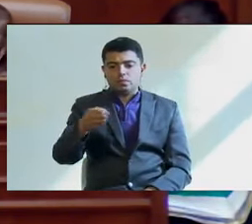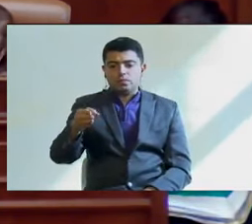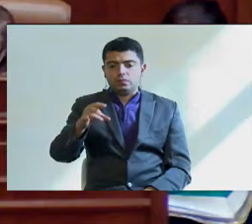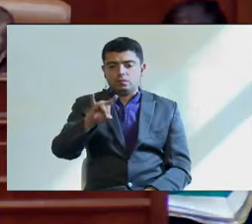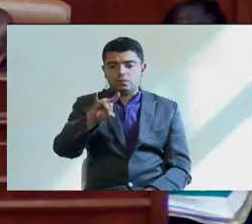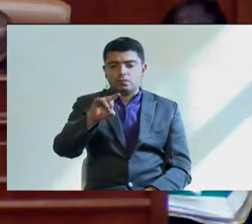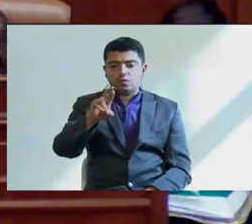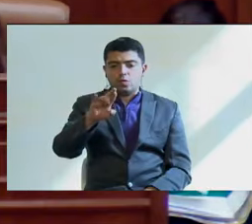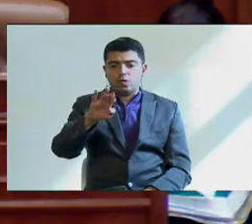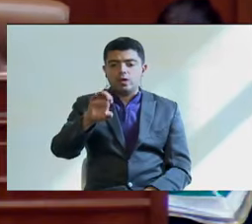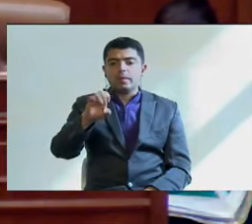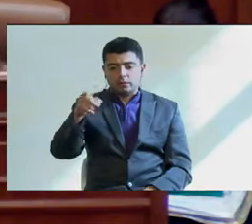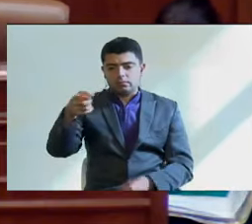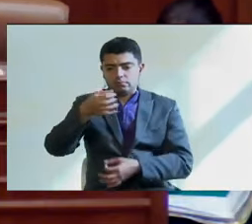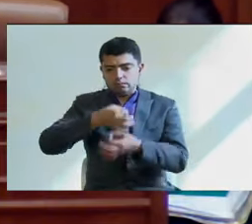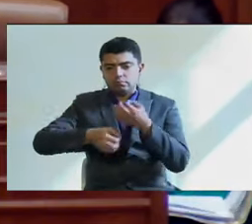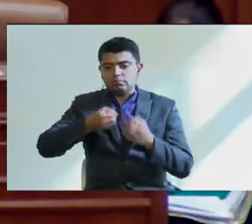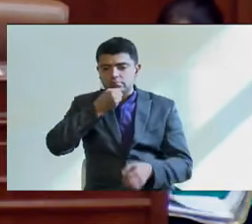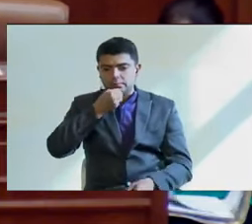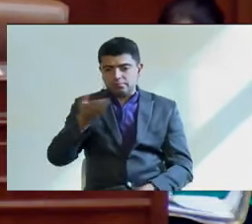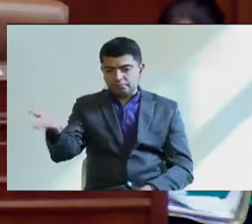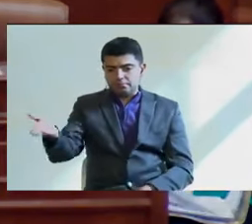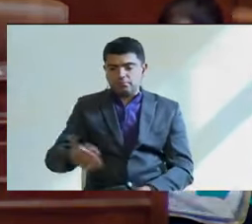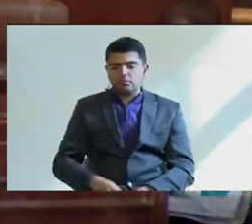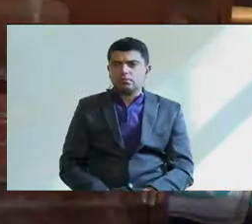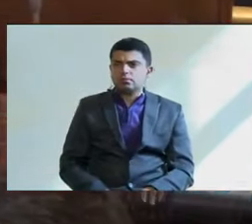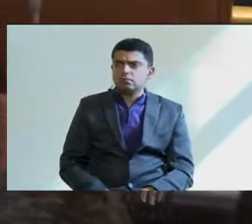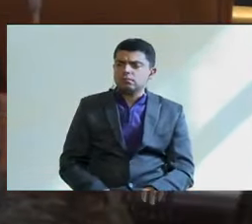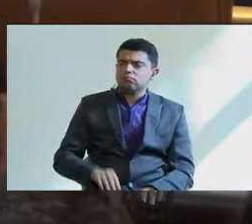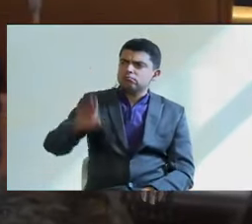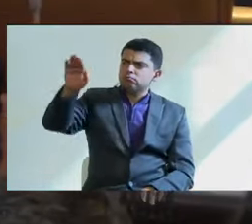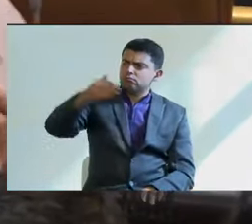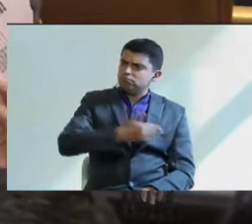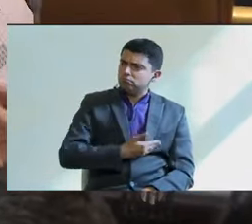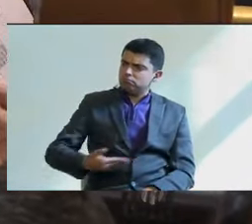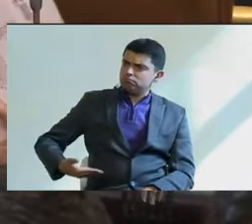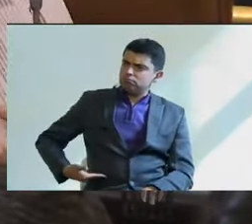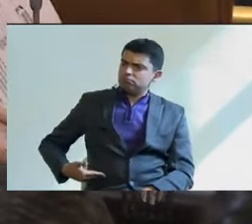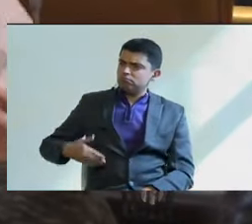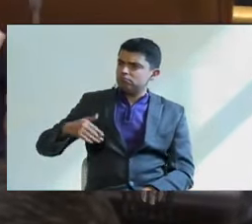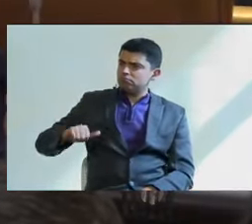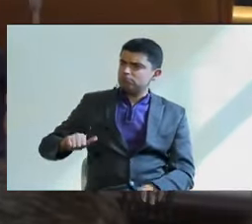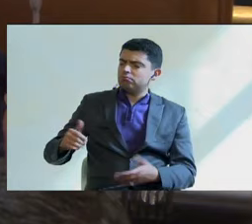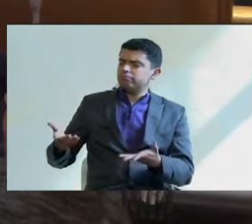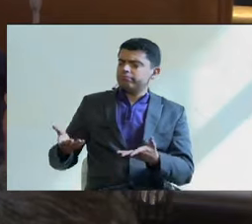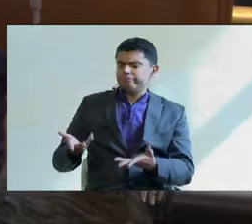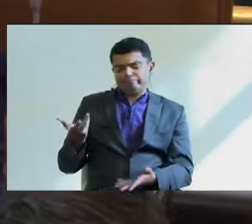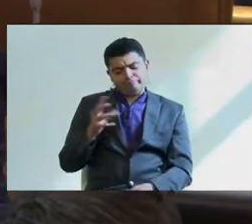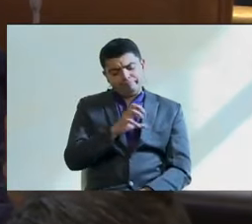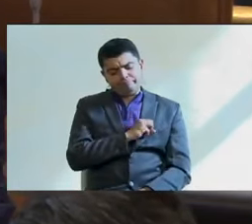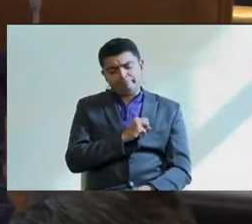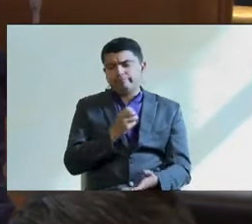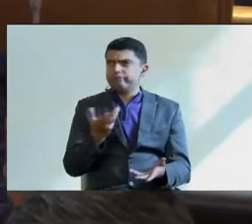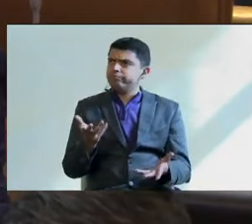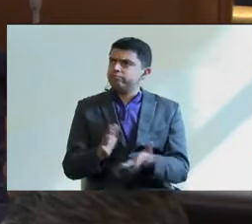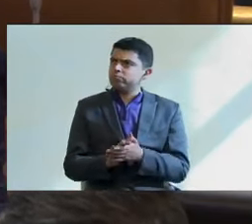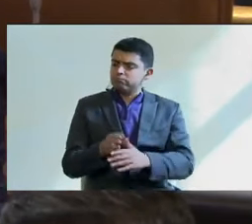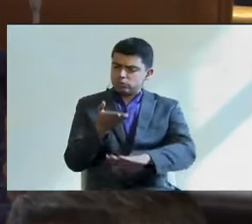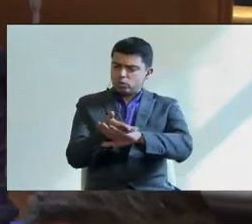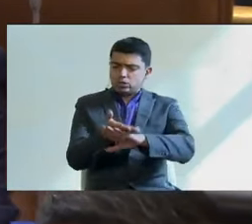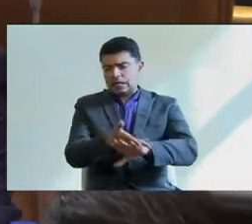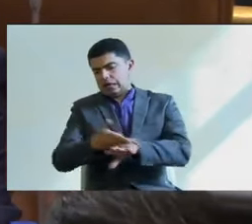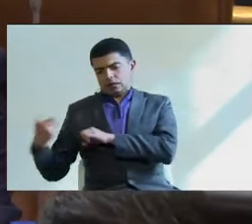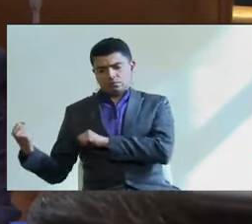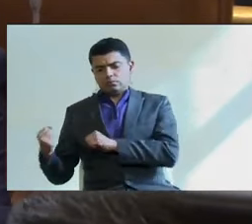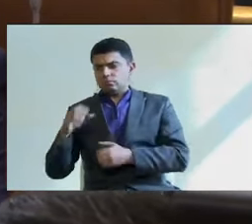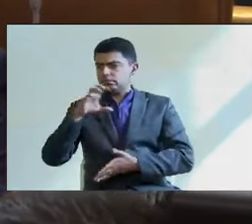presidenta pues Yo lamento que que se haya retirado la proposición porque realmente lo